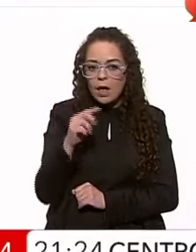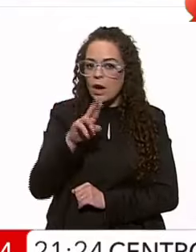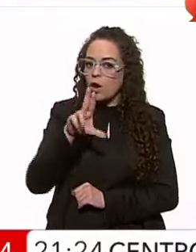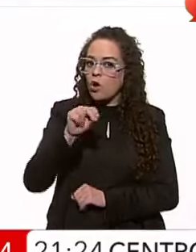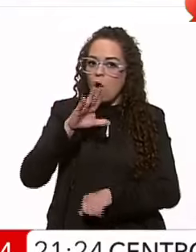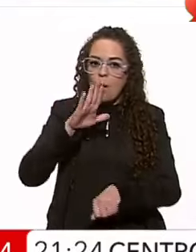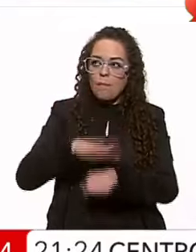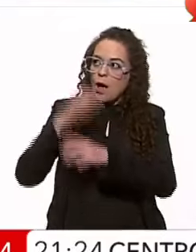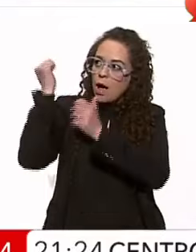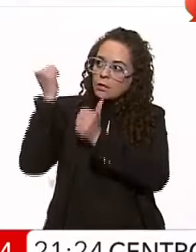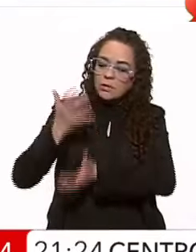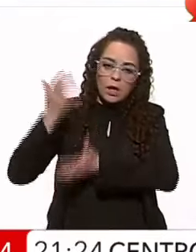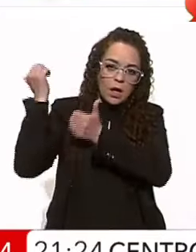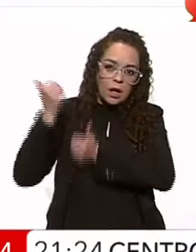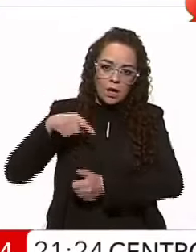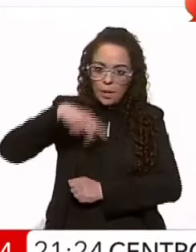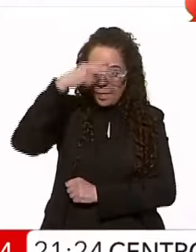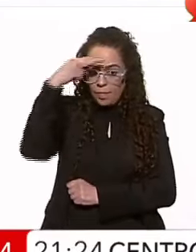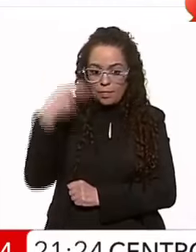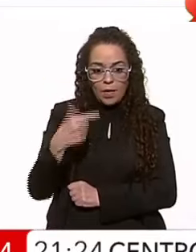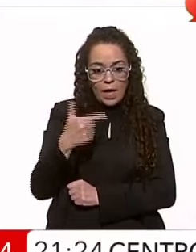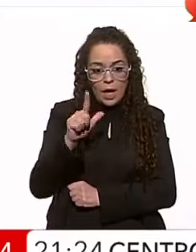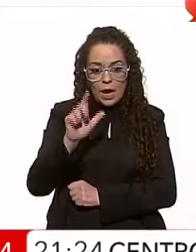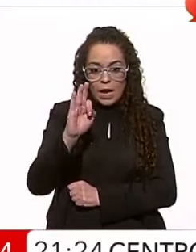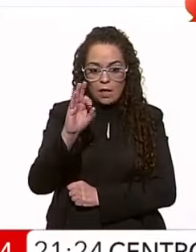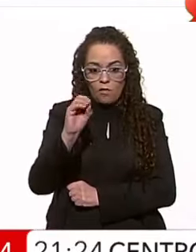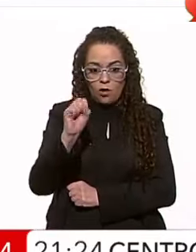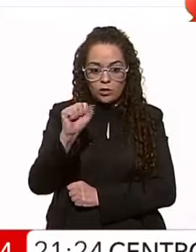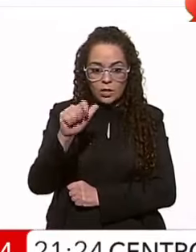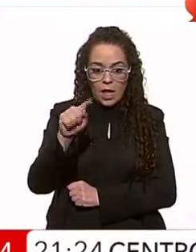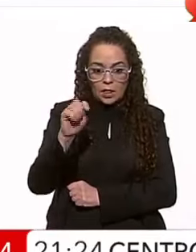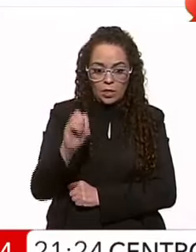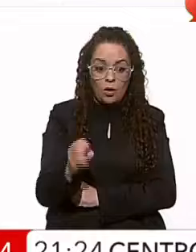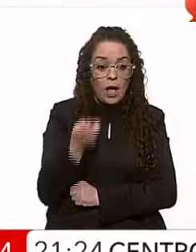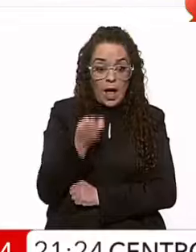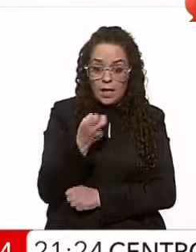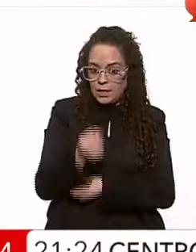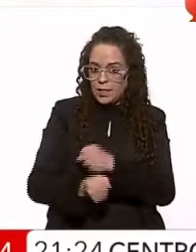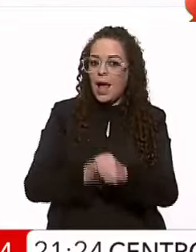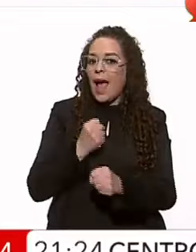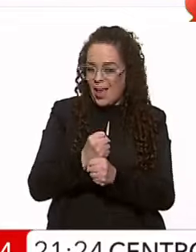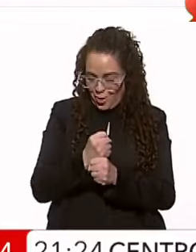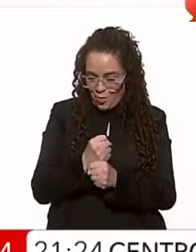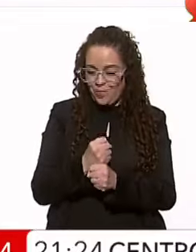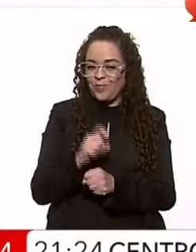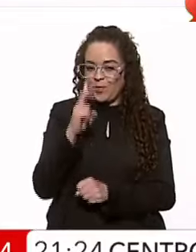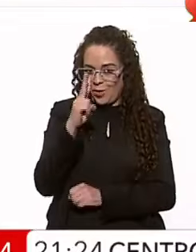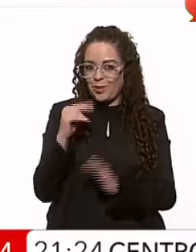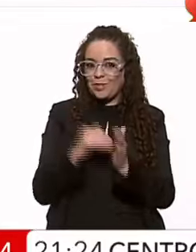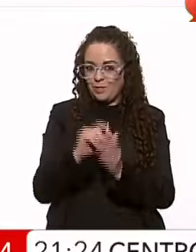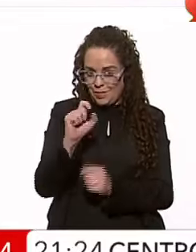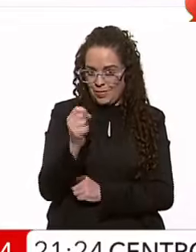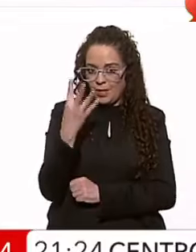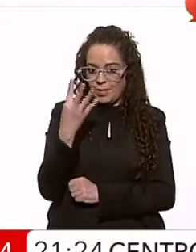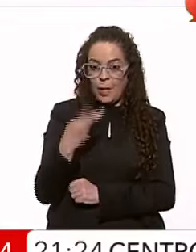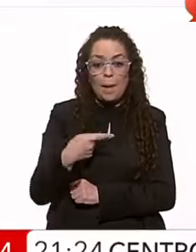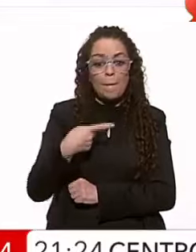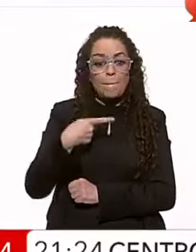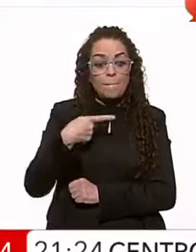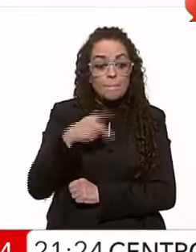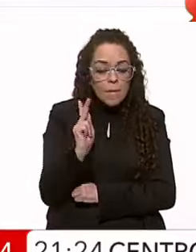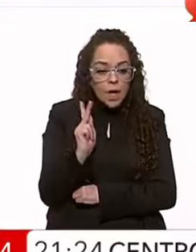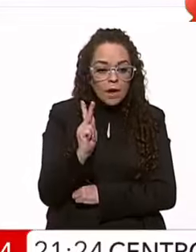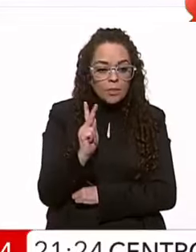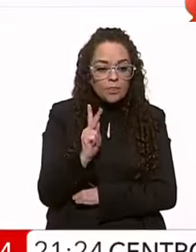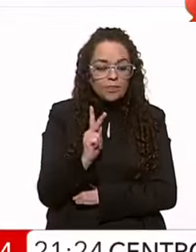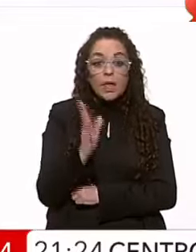de glifosato, el 31 de marzo de este año, ¿verdad? Y antes de eso, el mismo decreto siempre dijo, porque no se